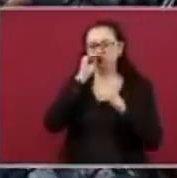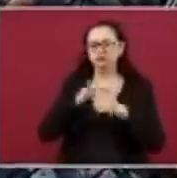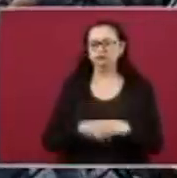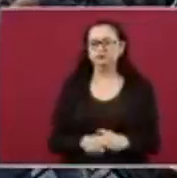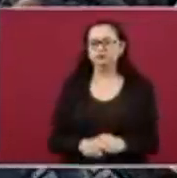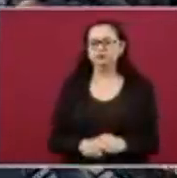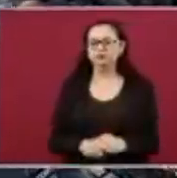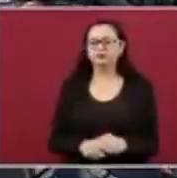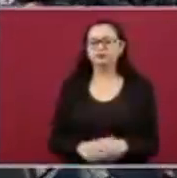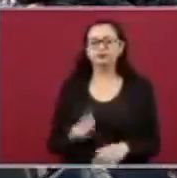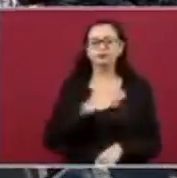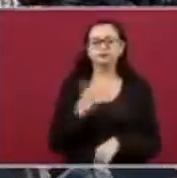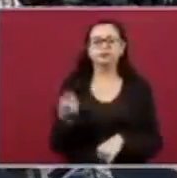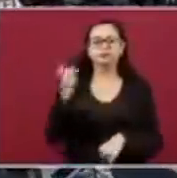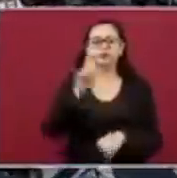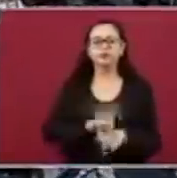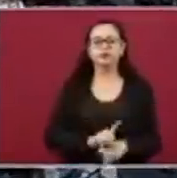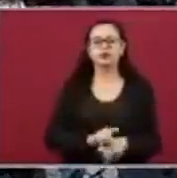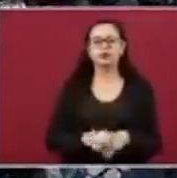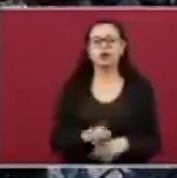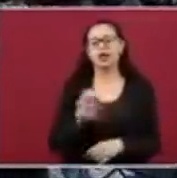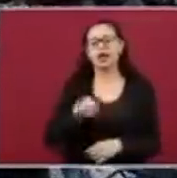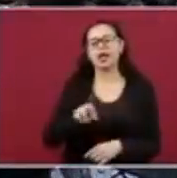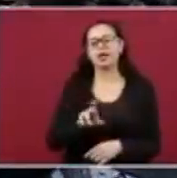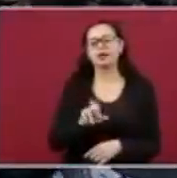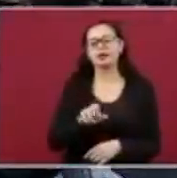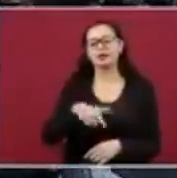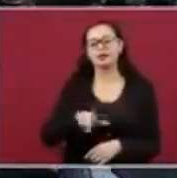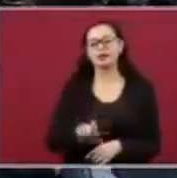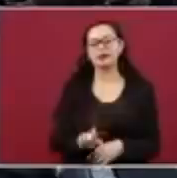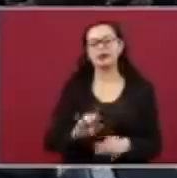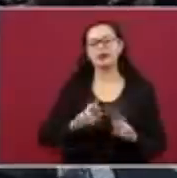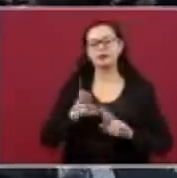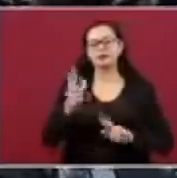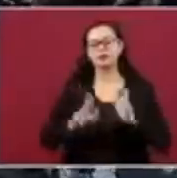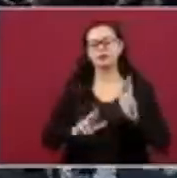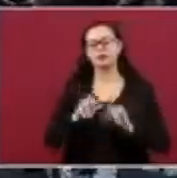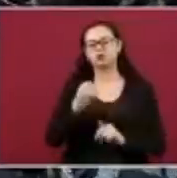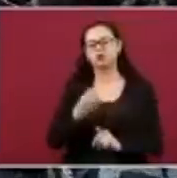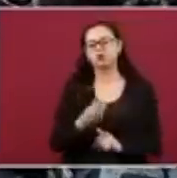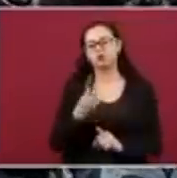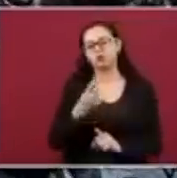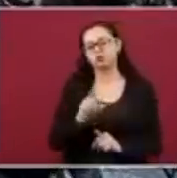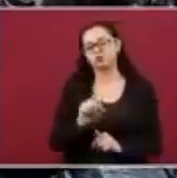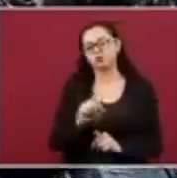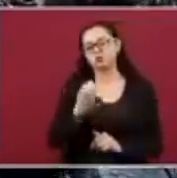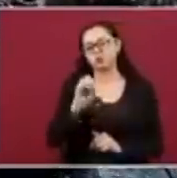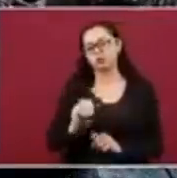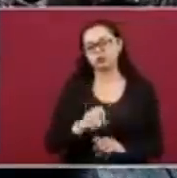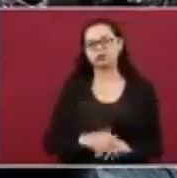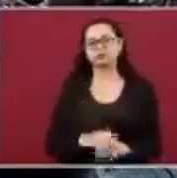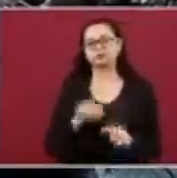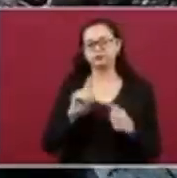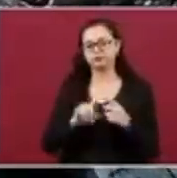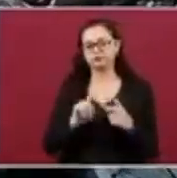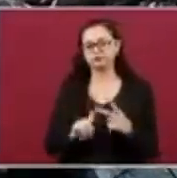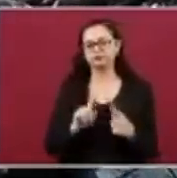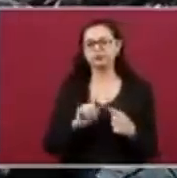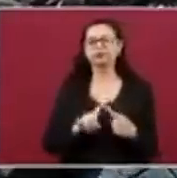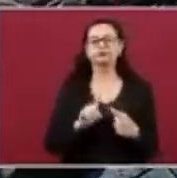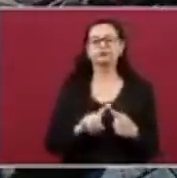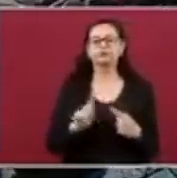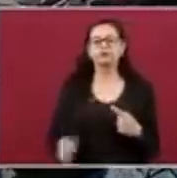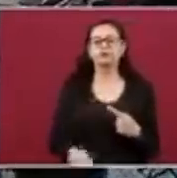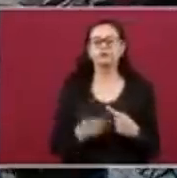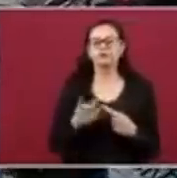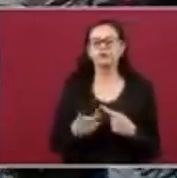Buenos días, señor presidente. Ricardo García, Revolución 3.0. Dos preguntas. Primero, el día de ayer fue nombrado José